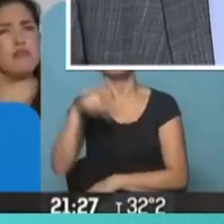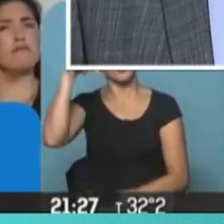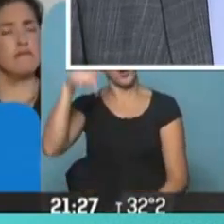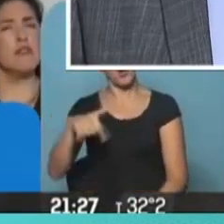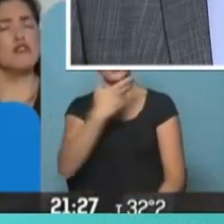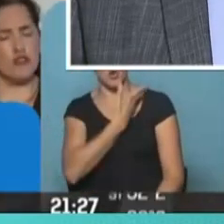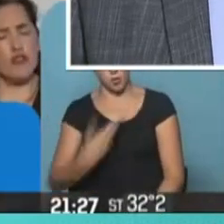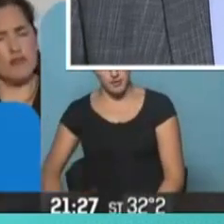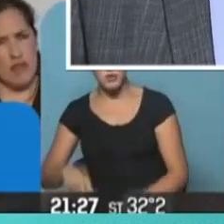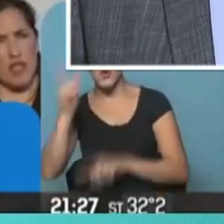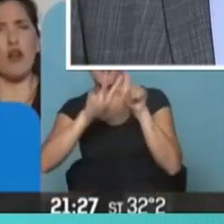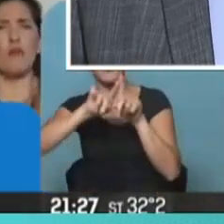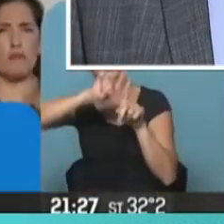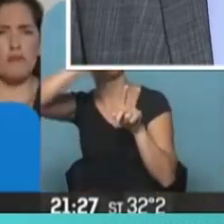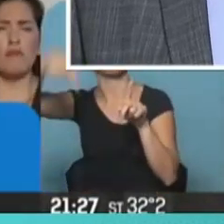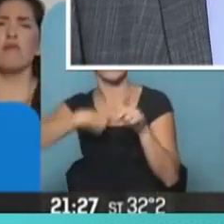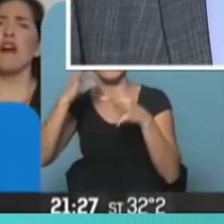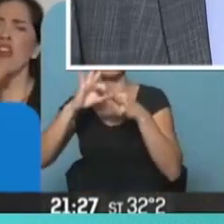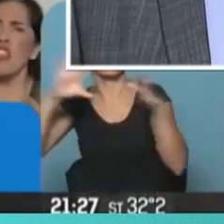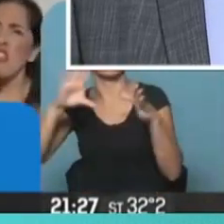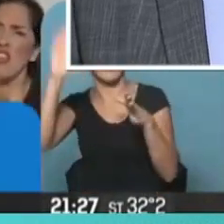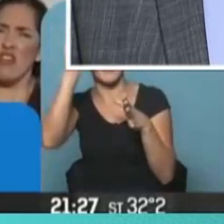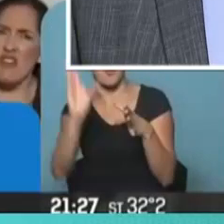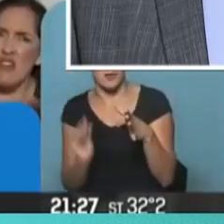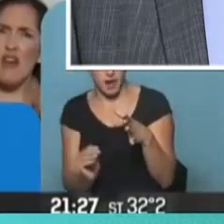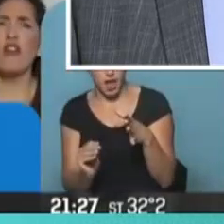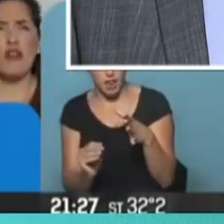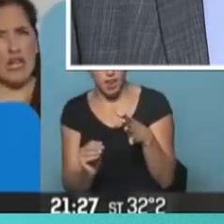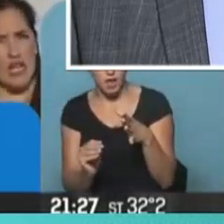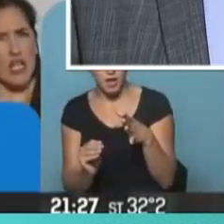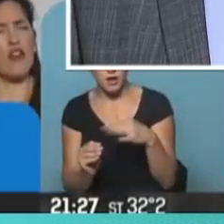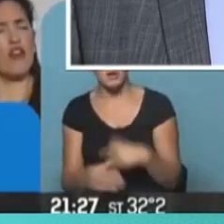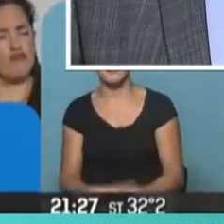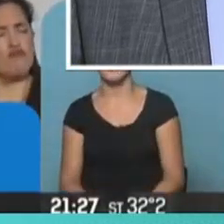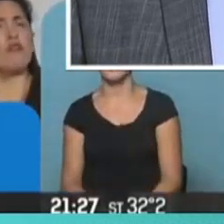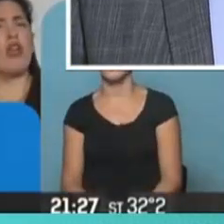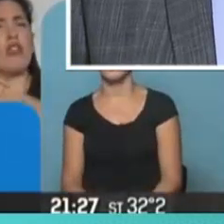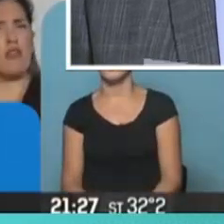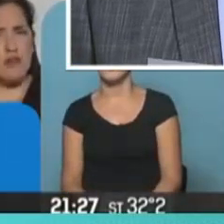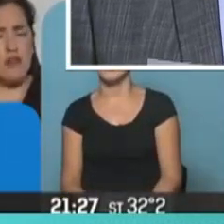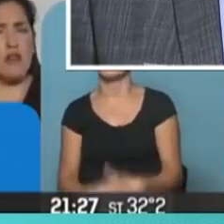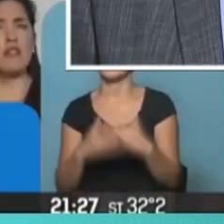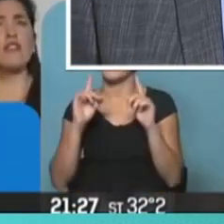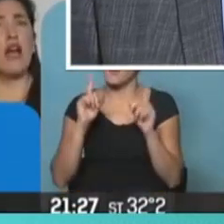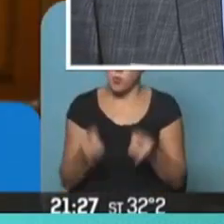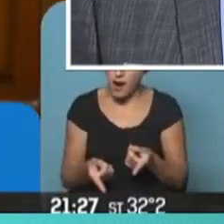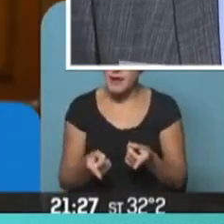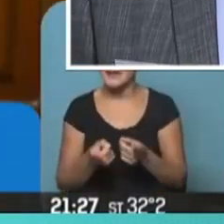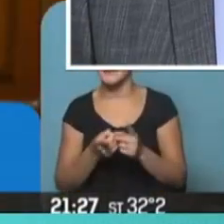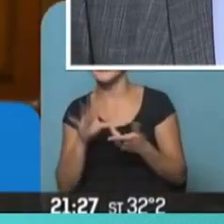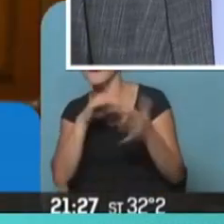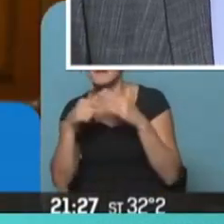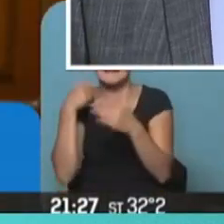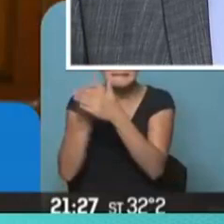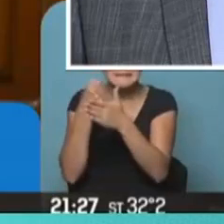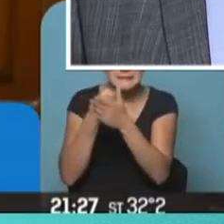reimplantar la democracia republicana en el país y que más allá de las visiones por la que atraviesa en esa tentativa de